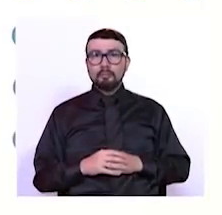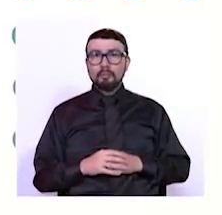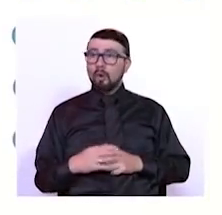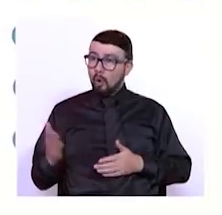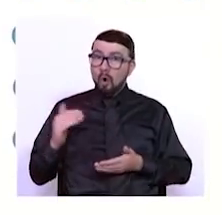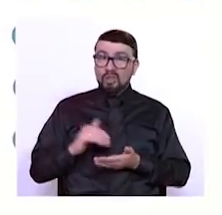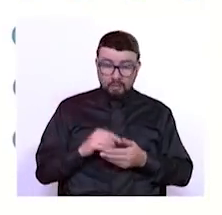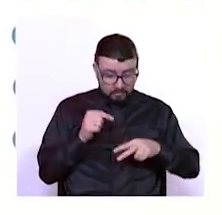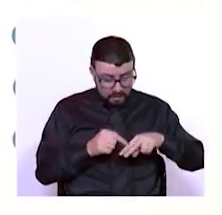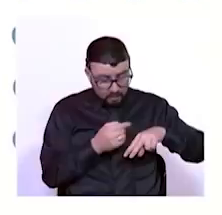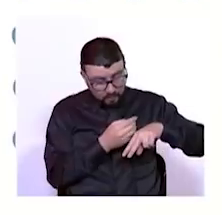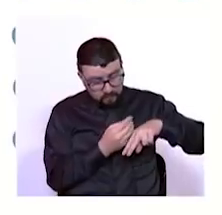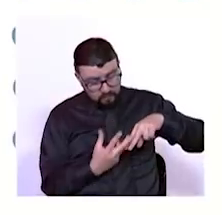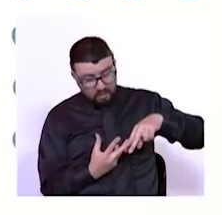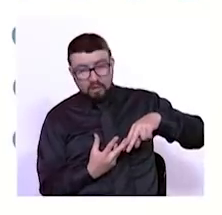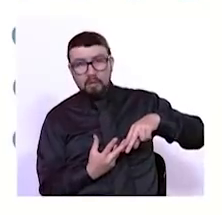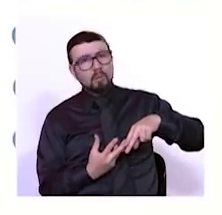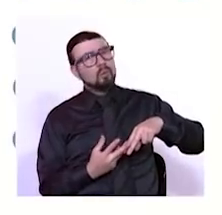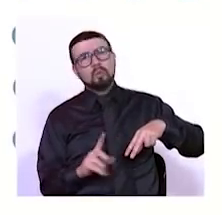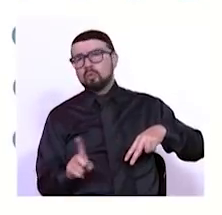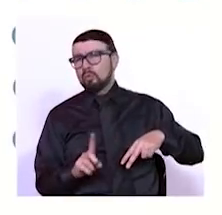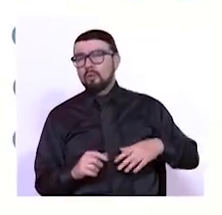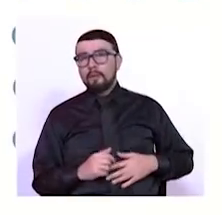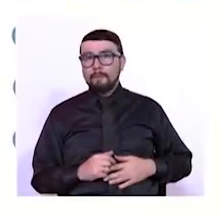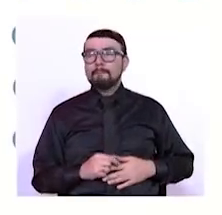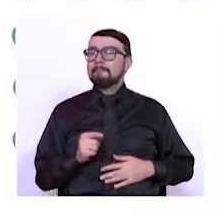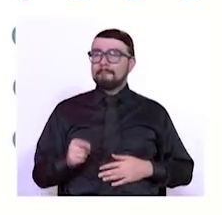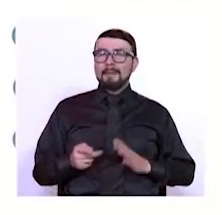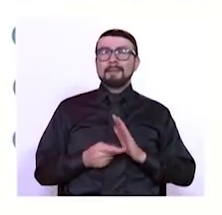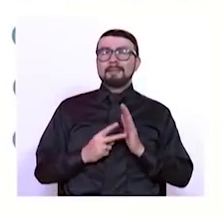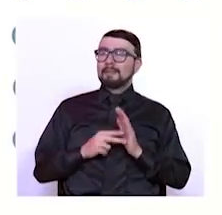vuelven a aparecer. Eso concuerda con